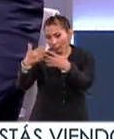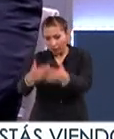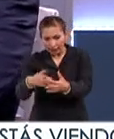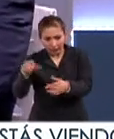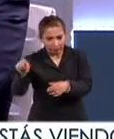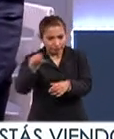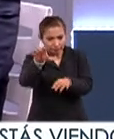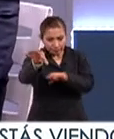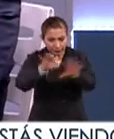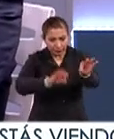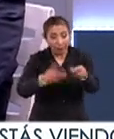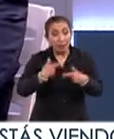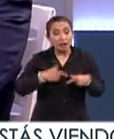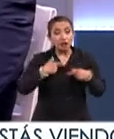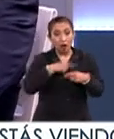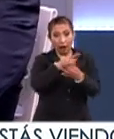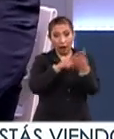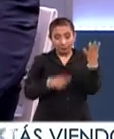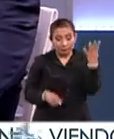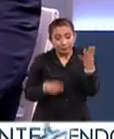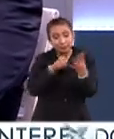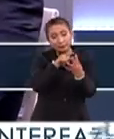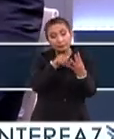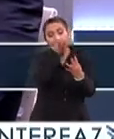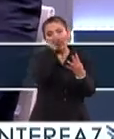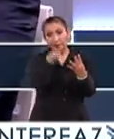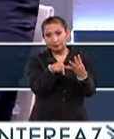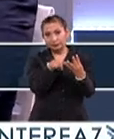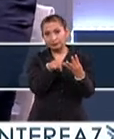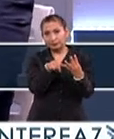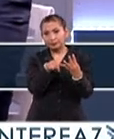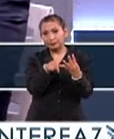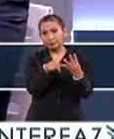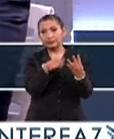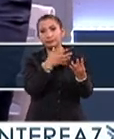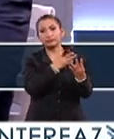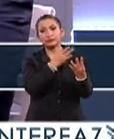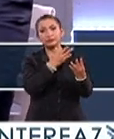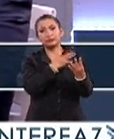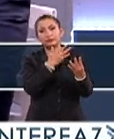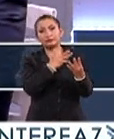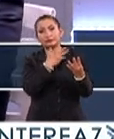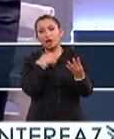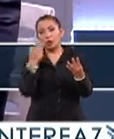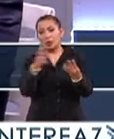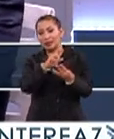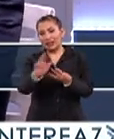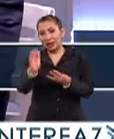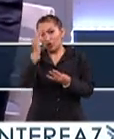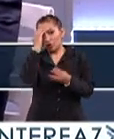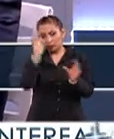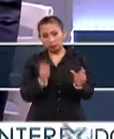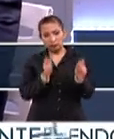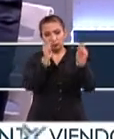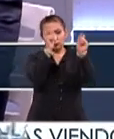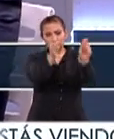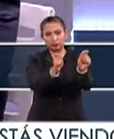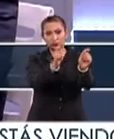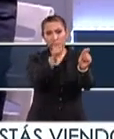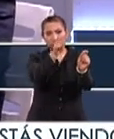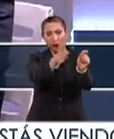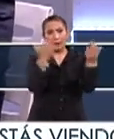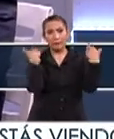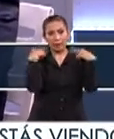empresa y por supuesto a la persona. Posteriormente tenemos un reconocimiento